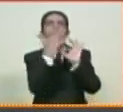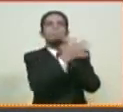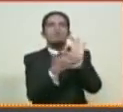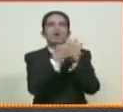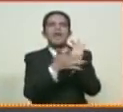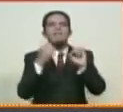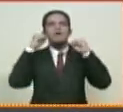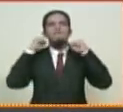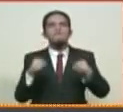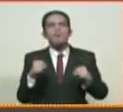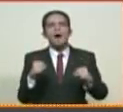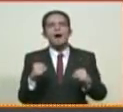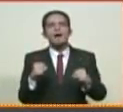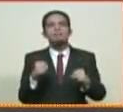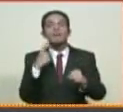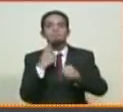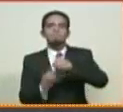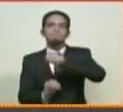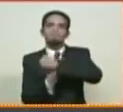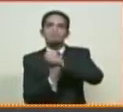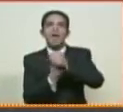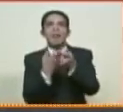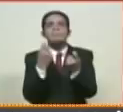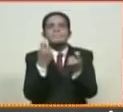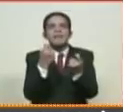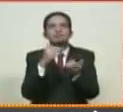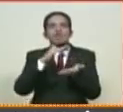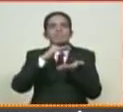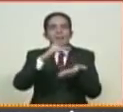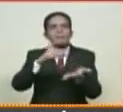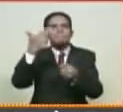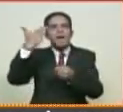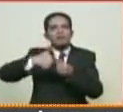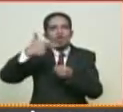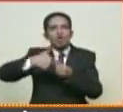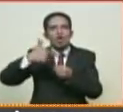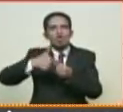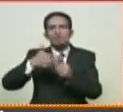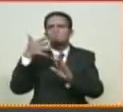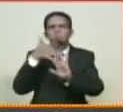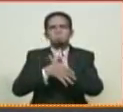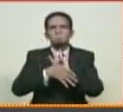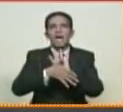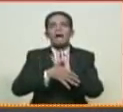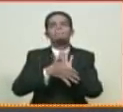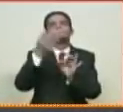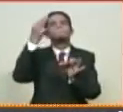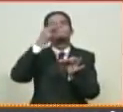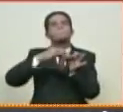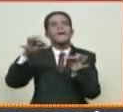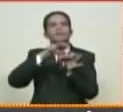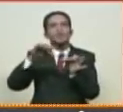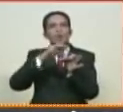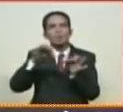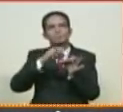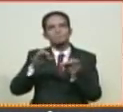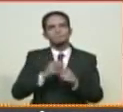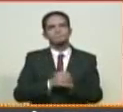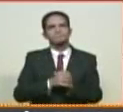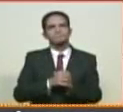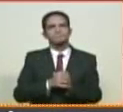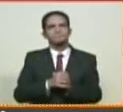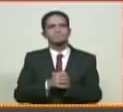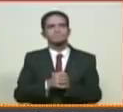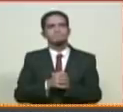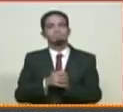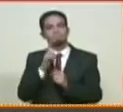fuerte sustentada en el precio del barril petrolero. Nos referimos, por supuesto, al petro. Hemos tenido en el